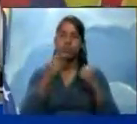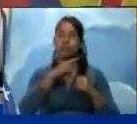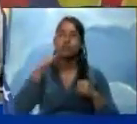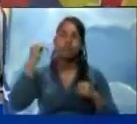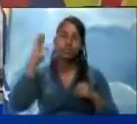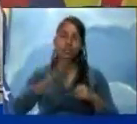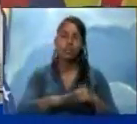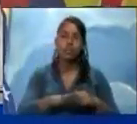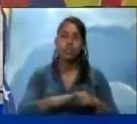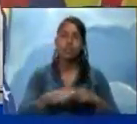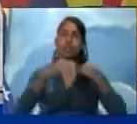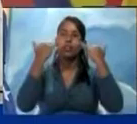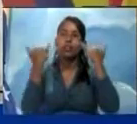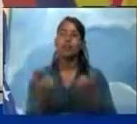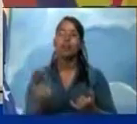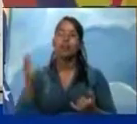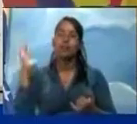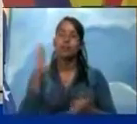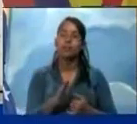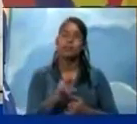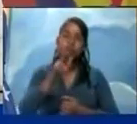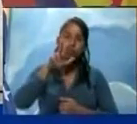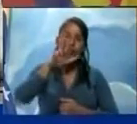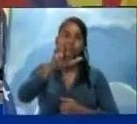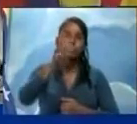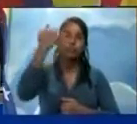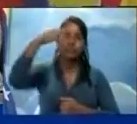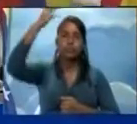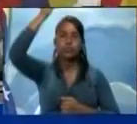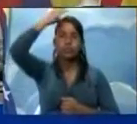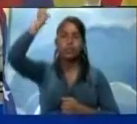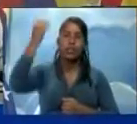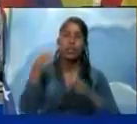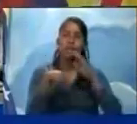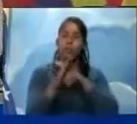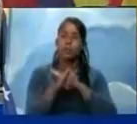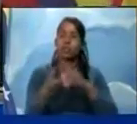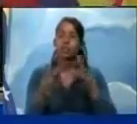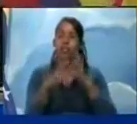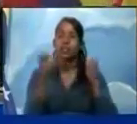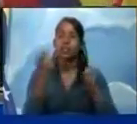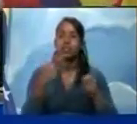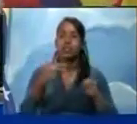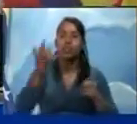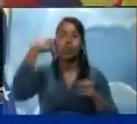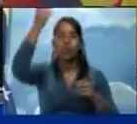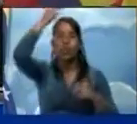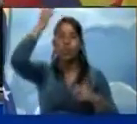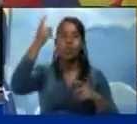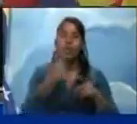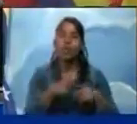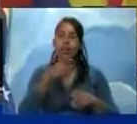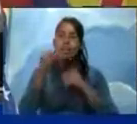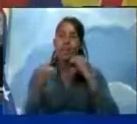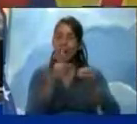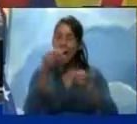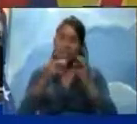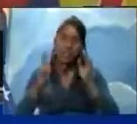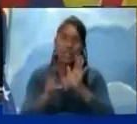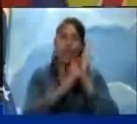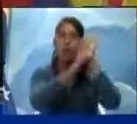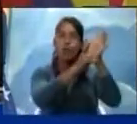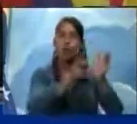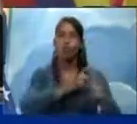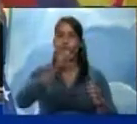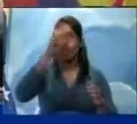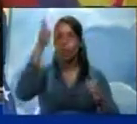murió. Ahora viene Darío, el tercer rey. Pasan los reyes, pero el que hace la voluntad de